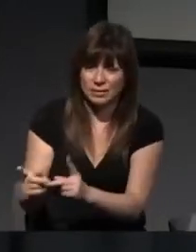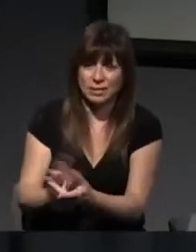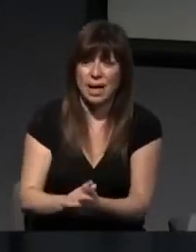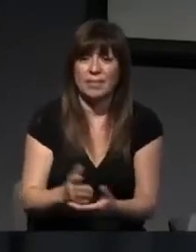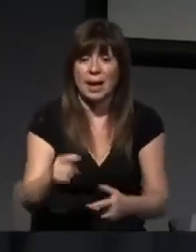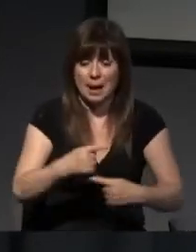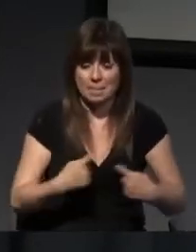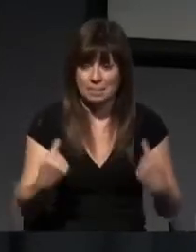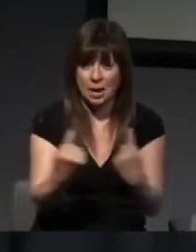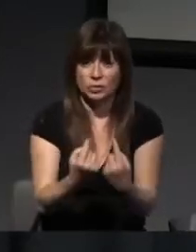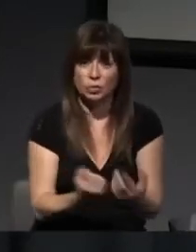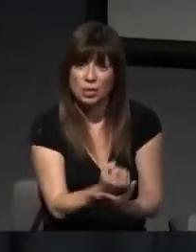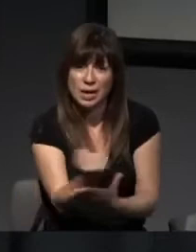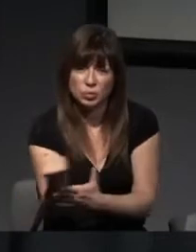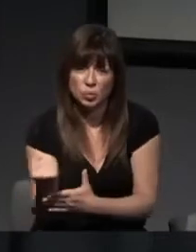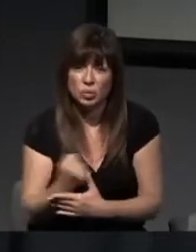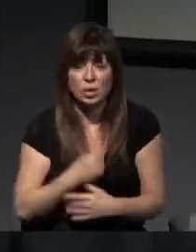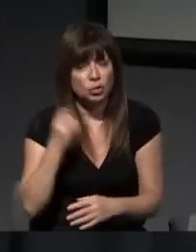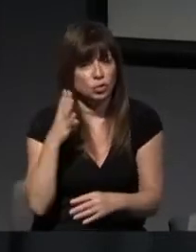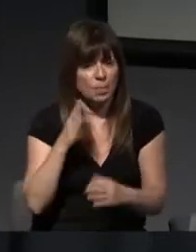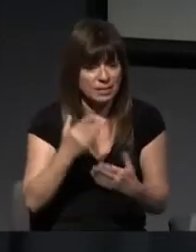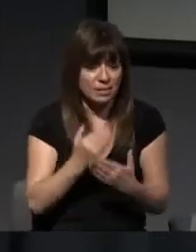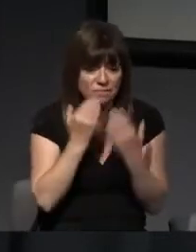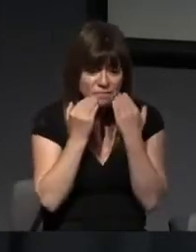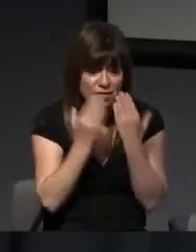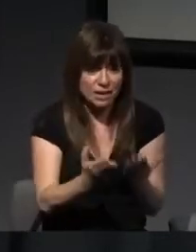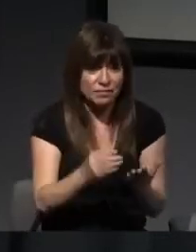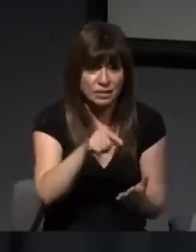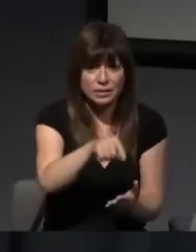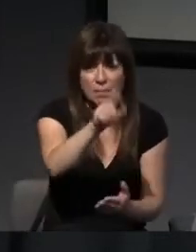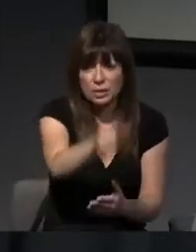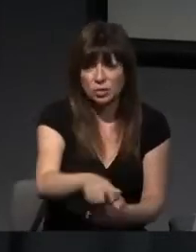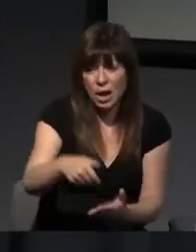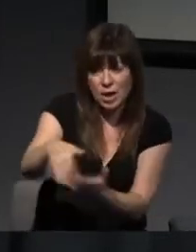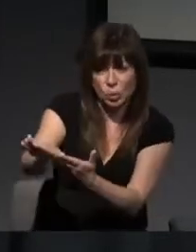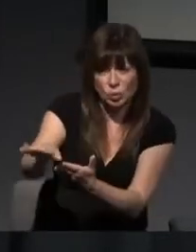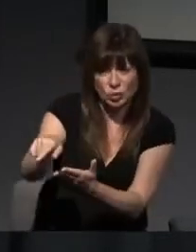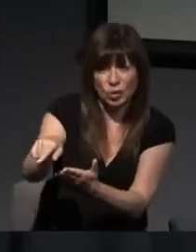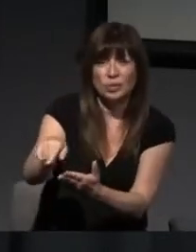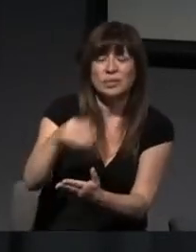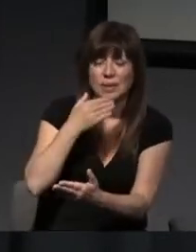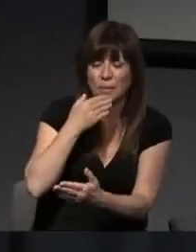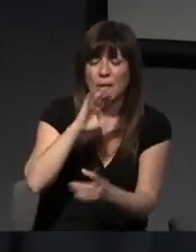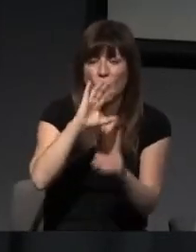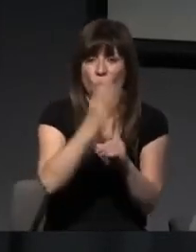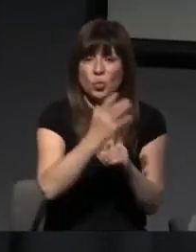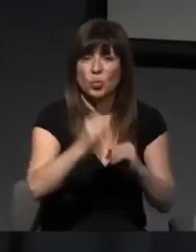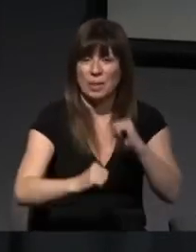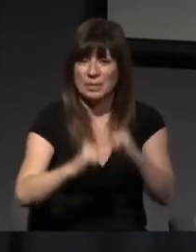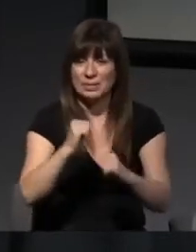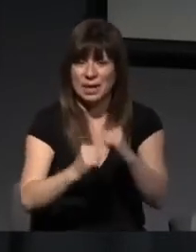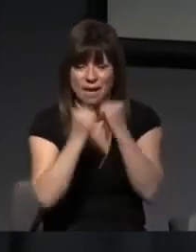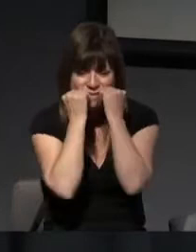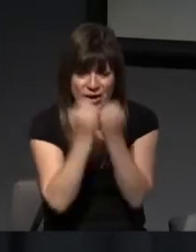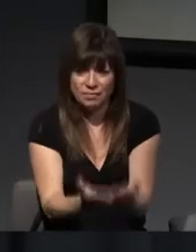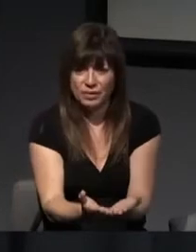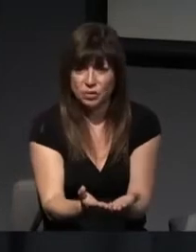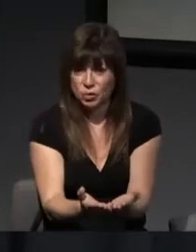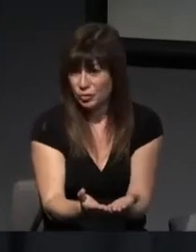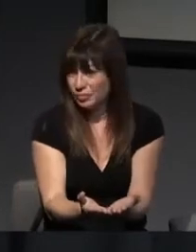colaboración. Y no solamente beneficia a aquellos excluidos que se incluyen, sino que también beneficia a toda la cultura empresarial con, ¿no es